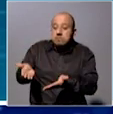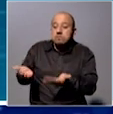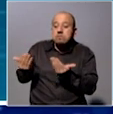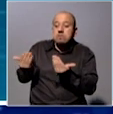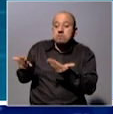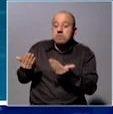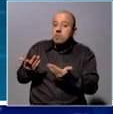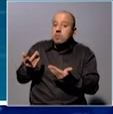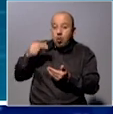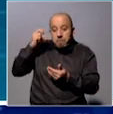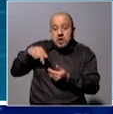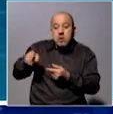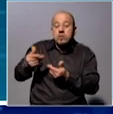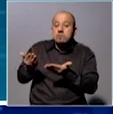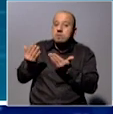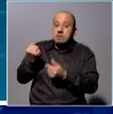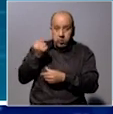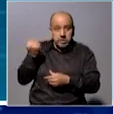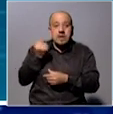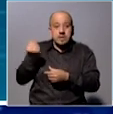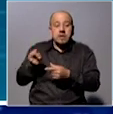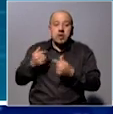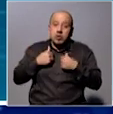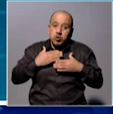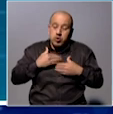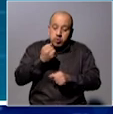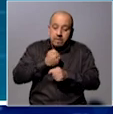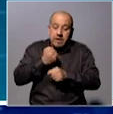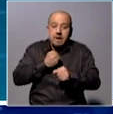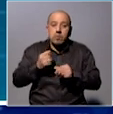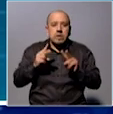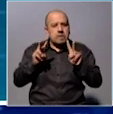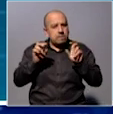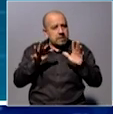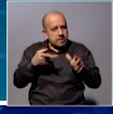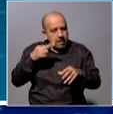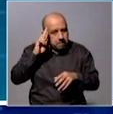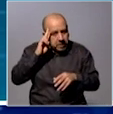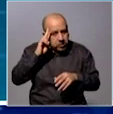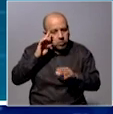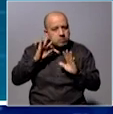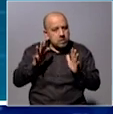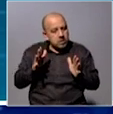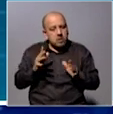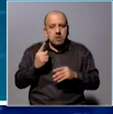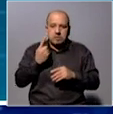algo muy importante. Nosotros que trabajamos mucho en el respeto de los